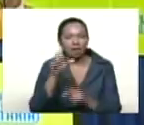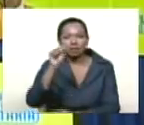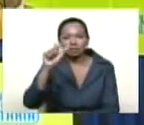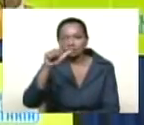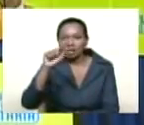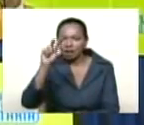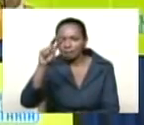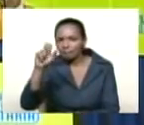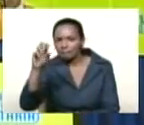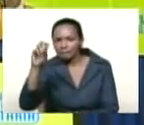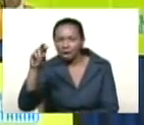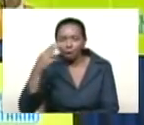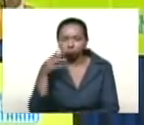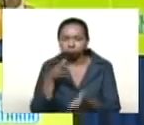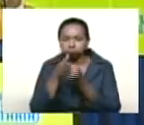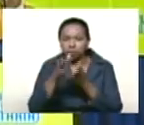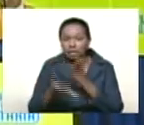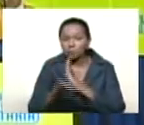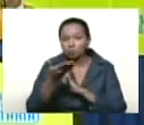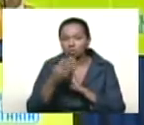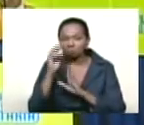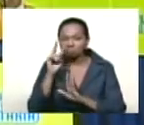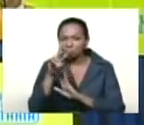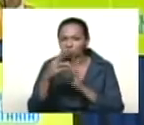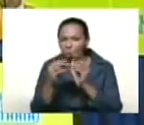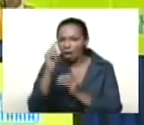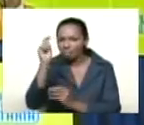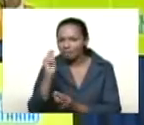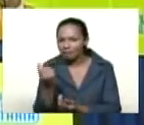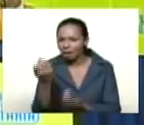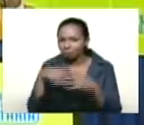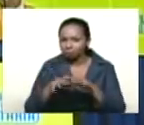Es una línea muy importante, fíjense ustedes las tareas que surgen.